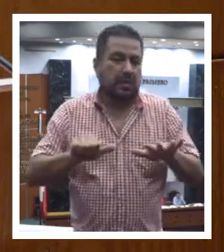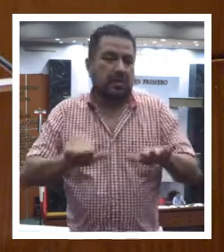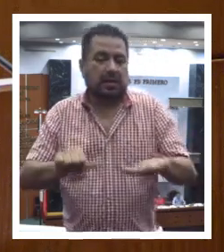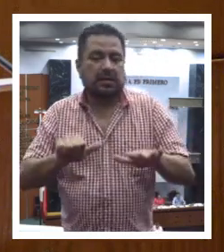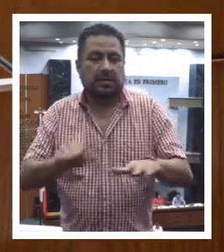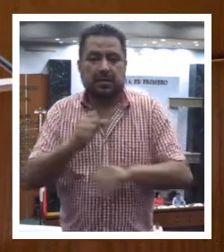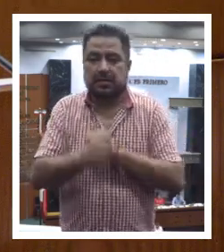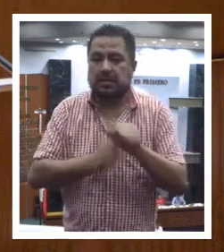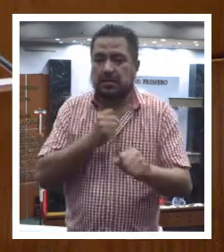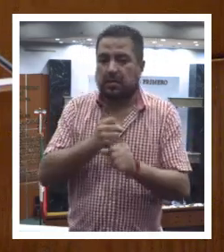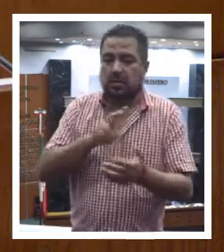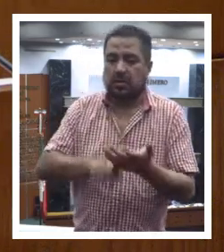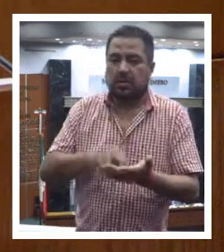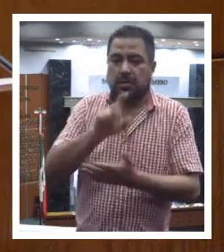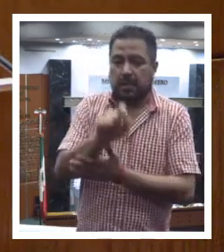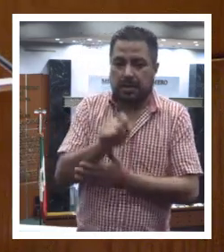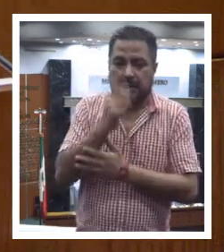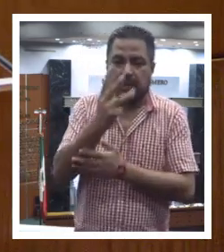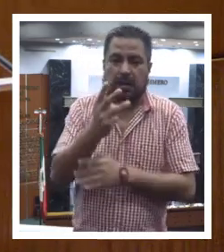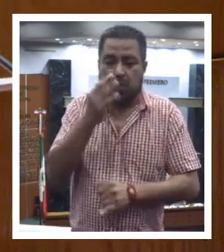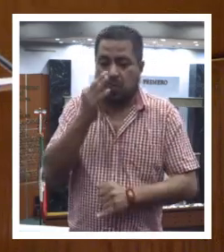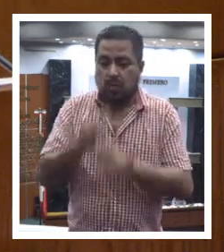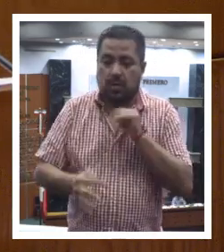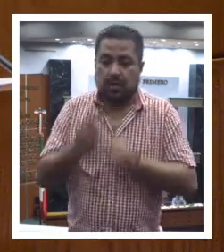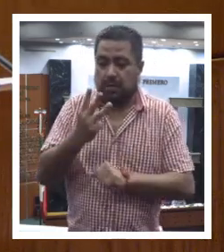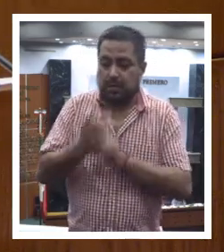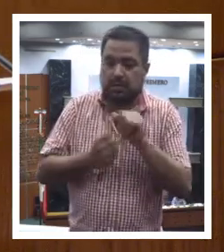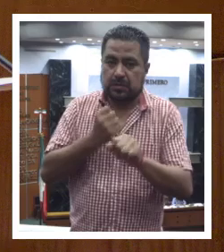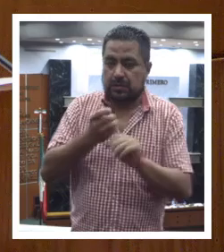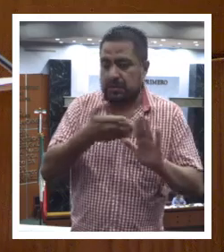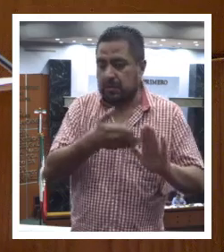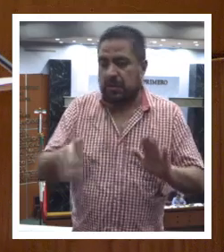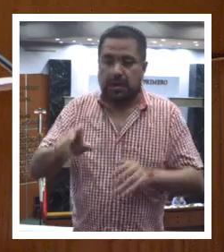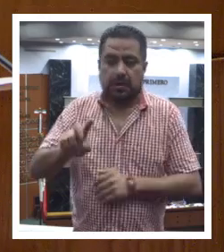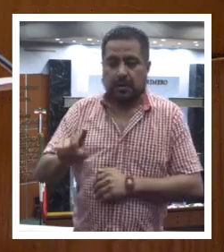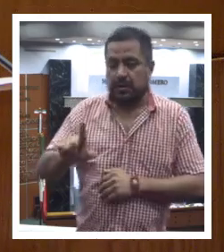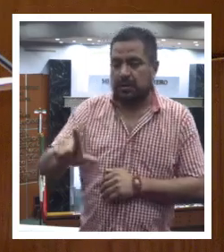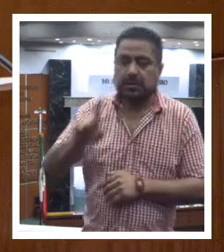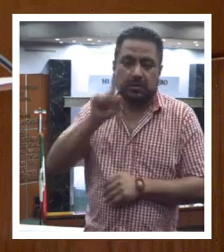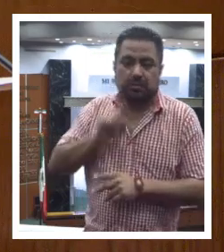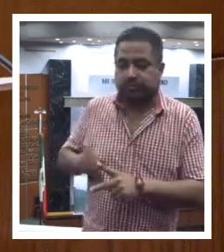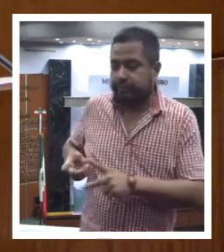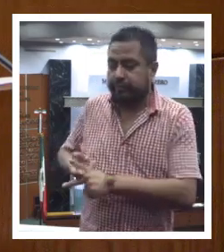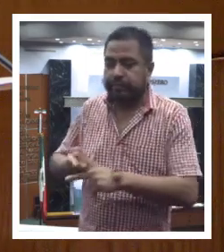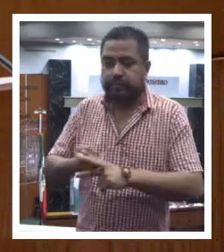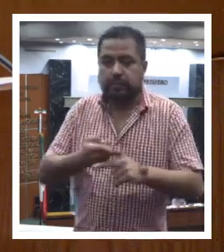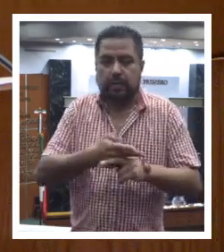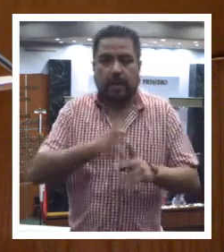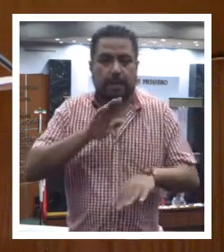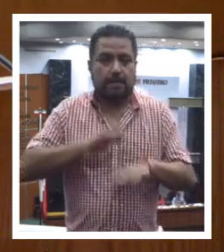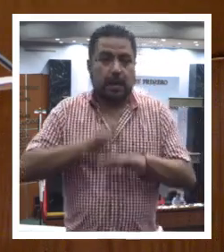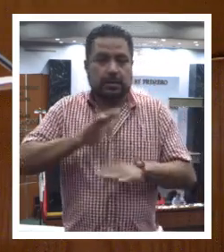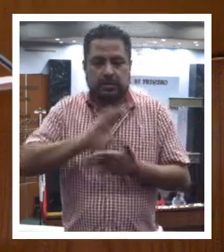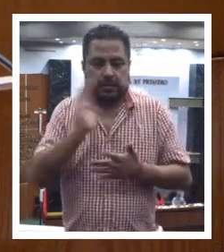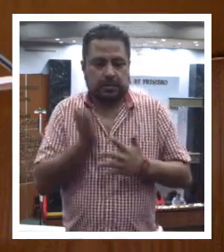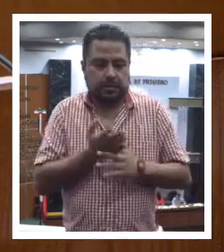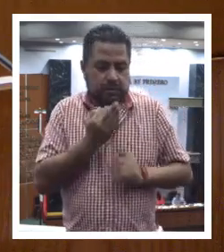víctimas en 2023. En los últimos tres años suman 37 feminicidios, más de la mitad de este